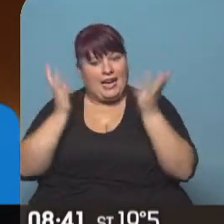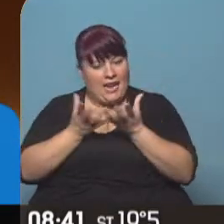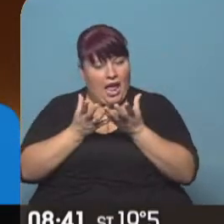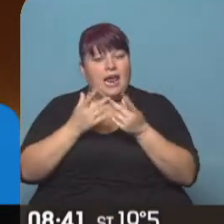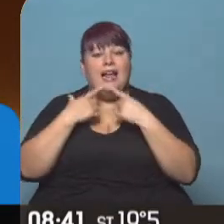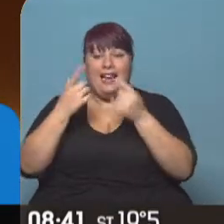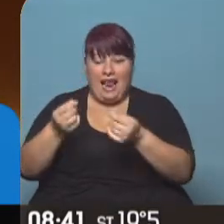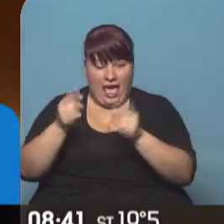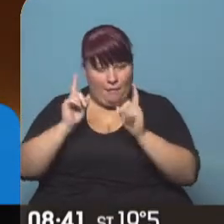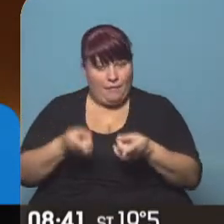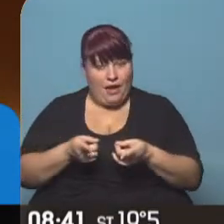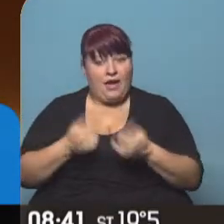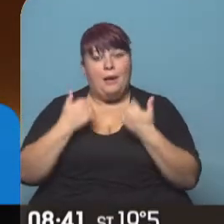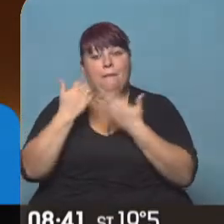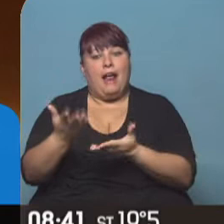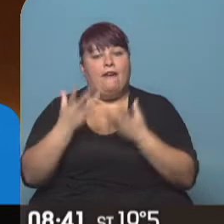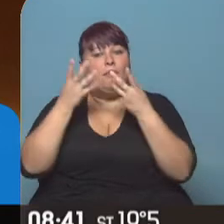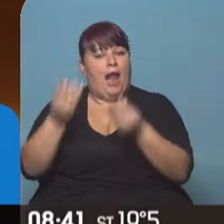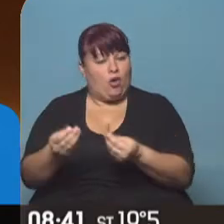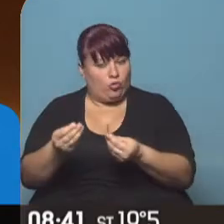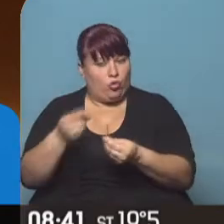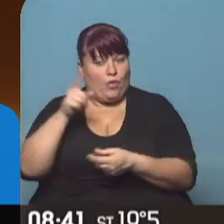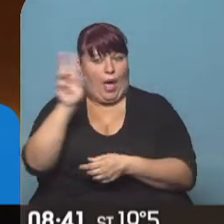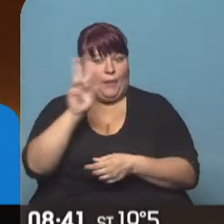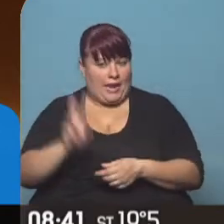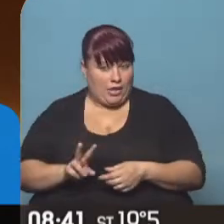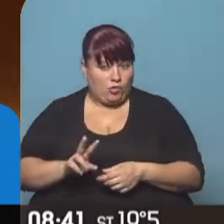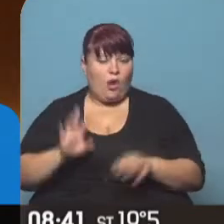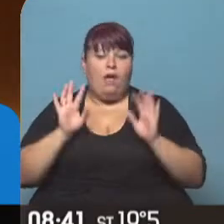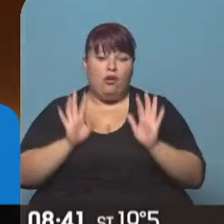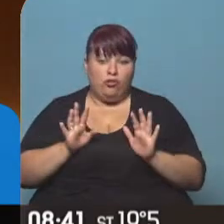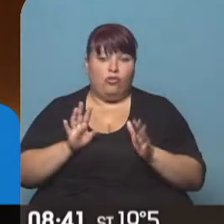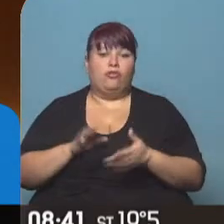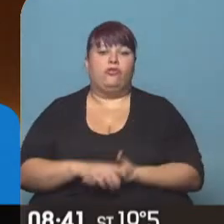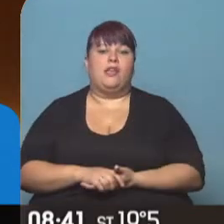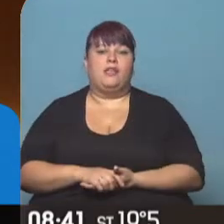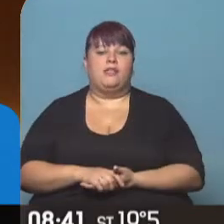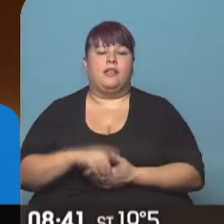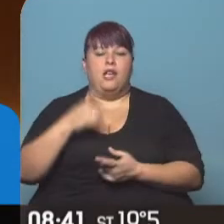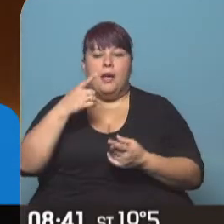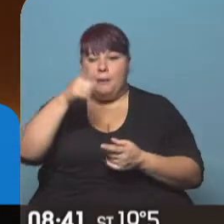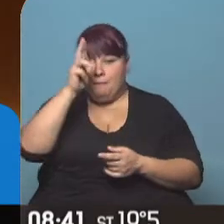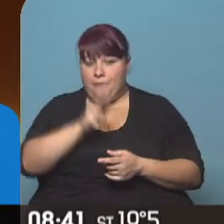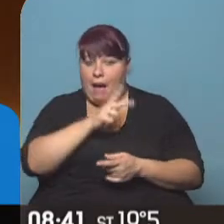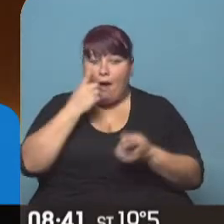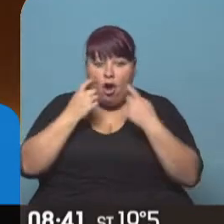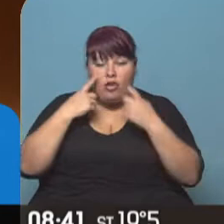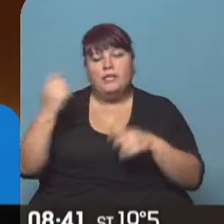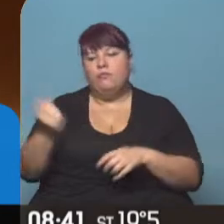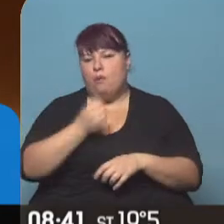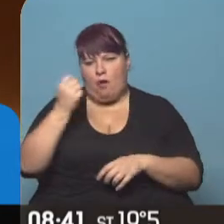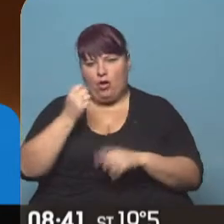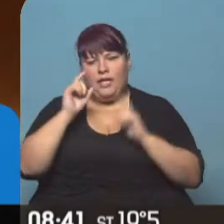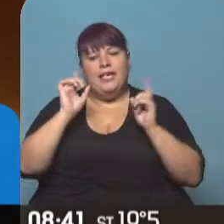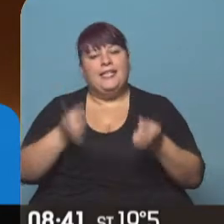expidieran a favor de la ayuda a venezuela por lo tanto el seguimiento del papá es fundamental también